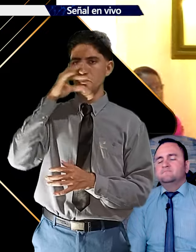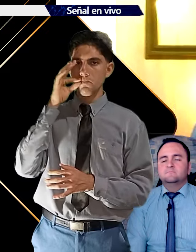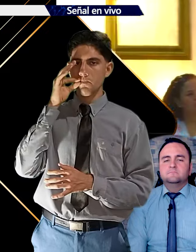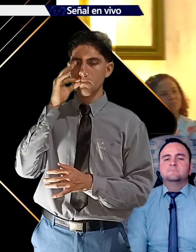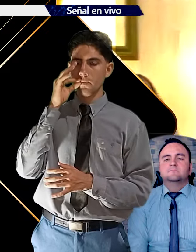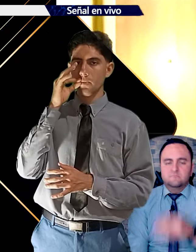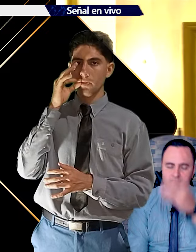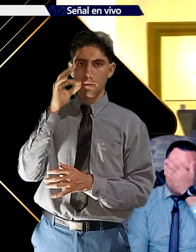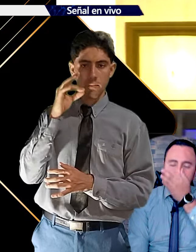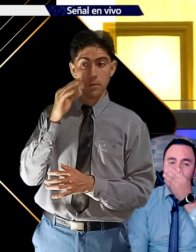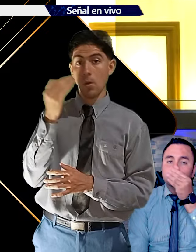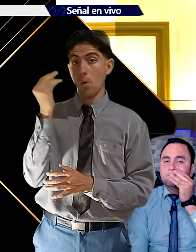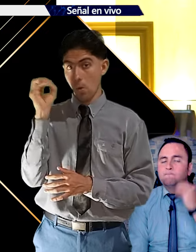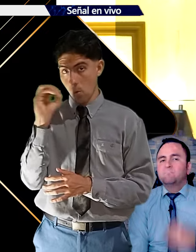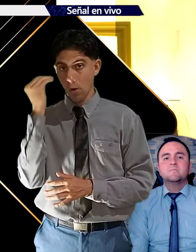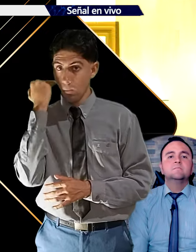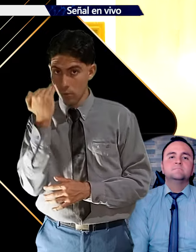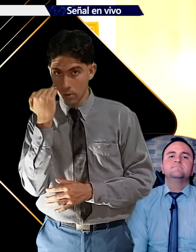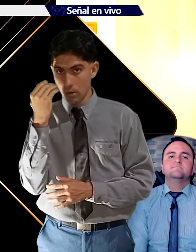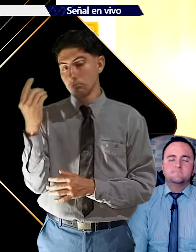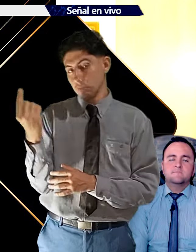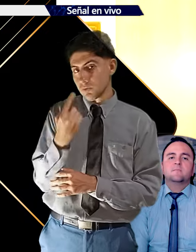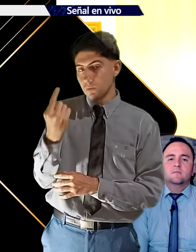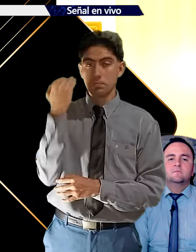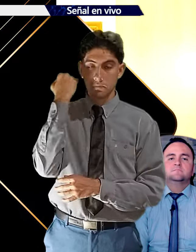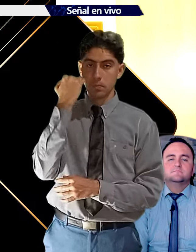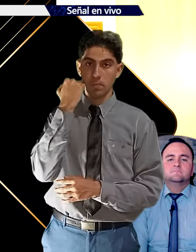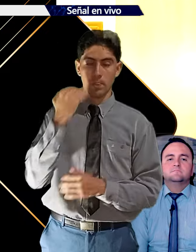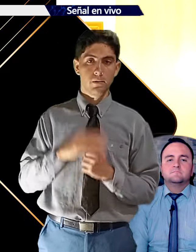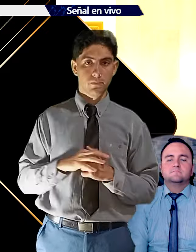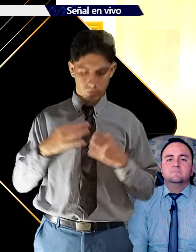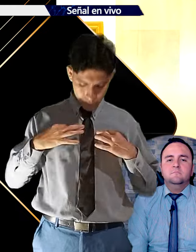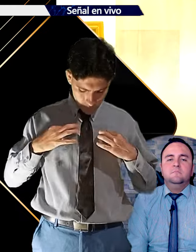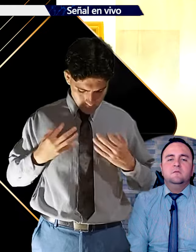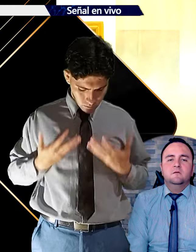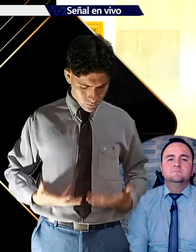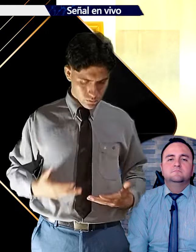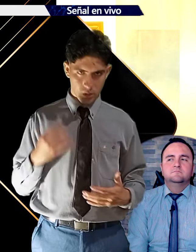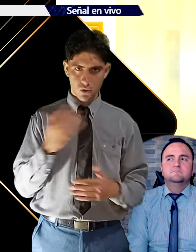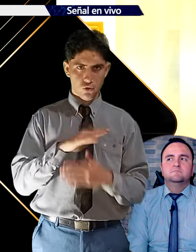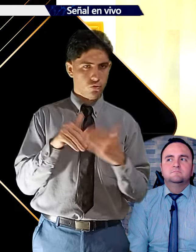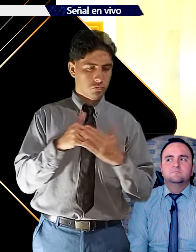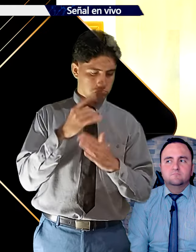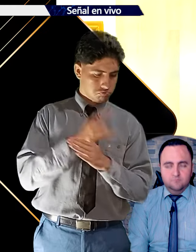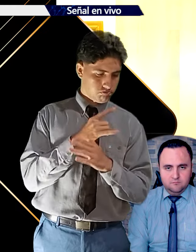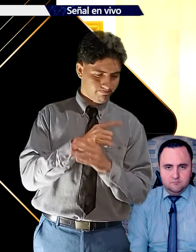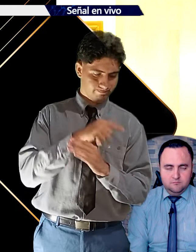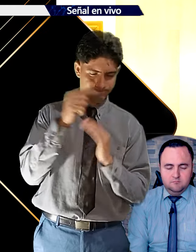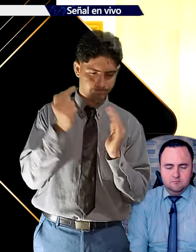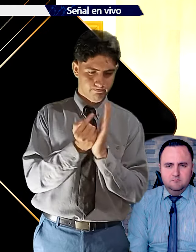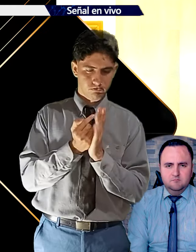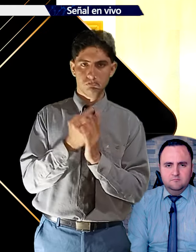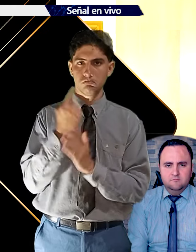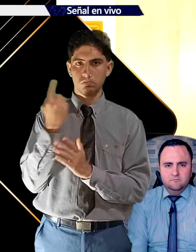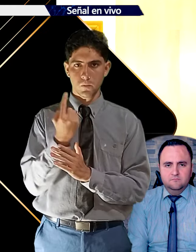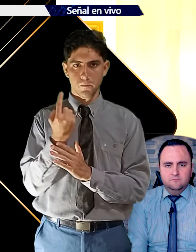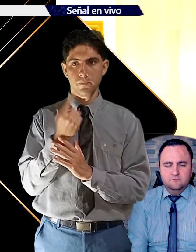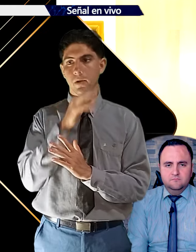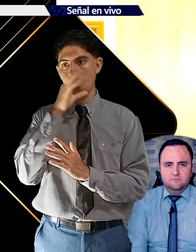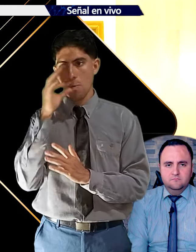del Señor tenemos que enseñarle a nuestros hijos, porque Dios es celoso con su pueblo. Dios tiene sus pautas, tiene sus normas, pero eso está en